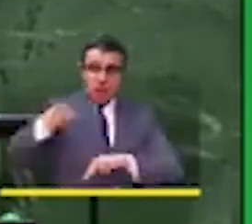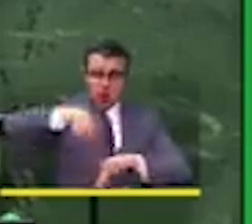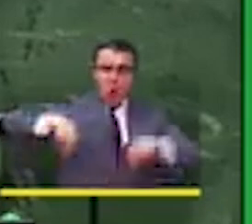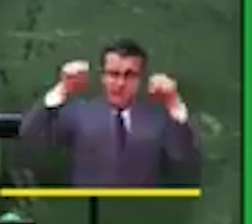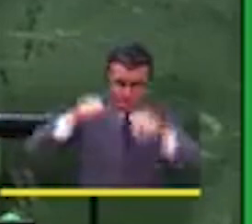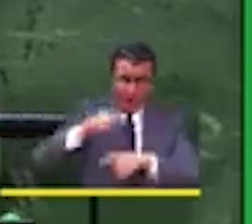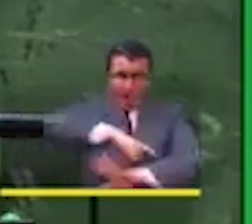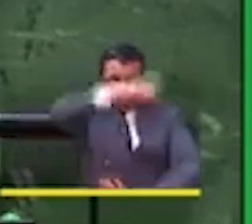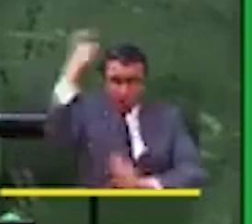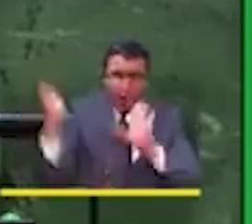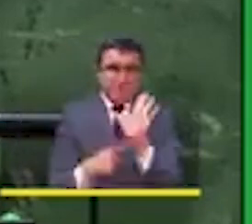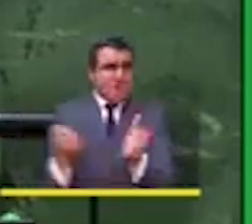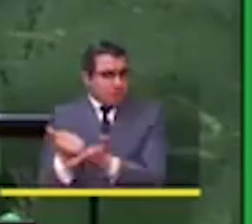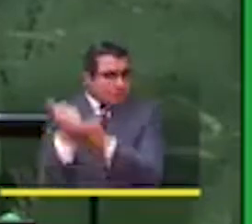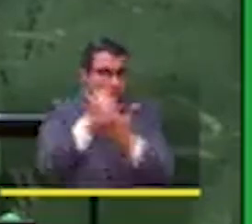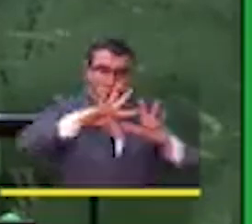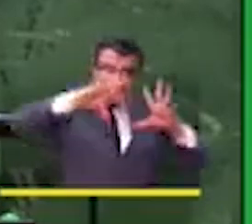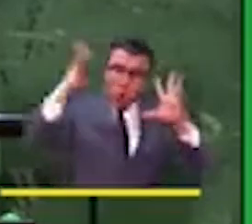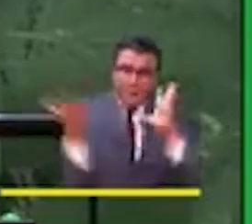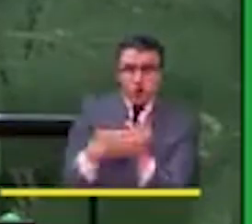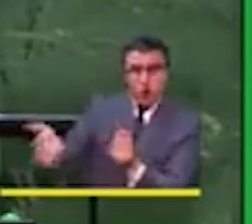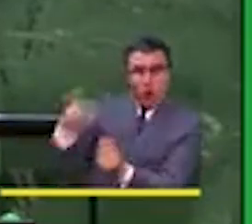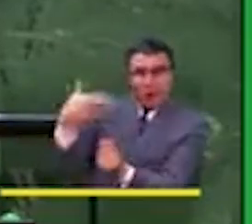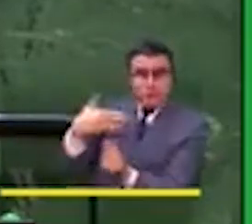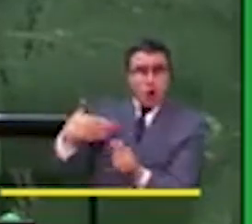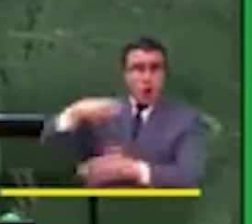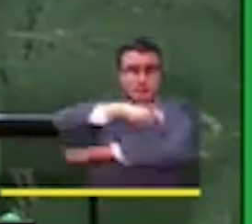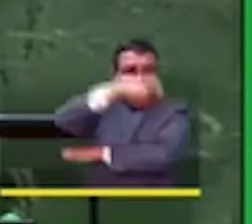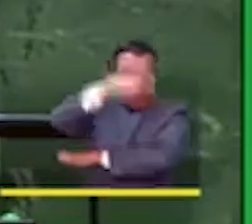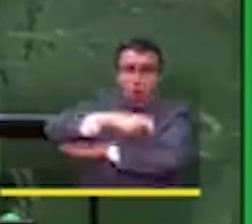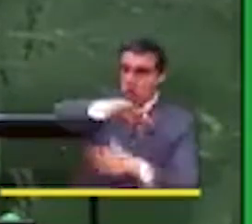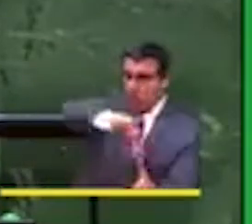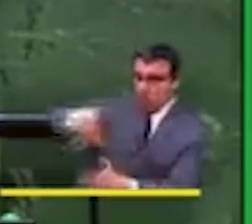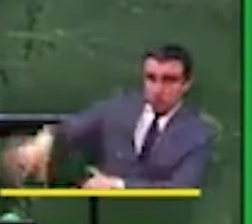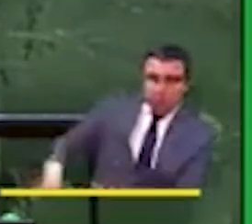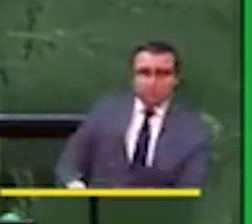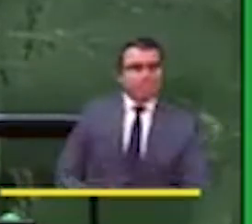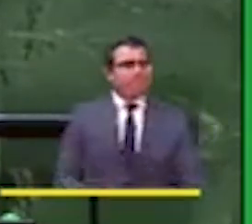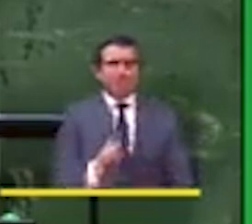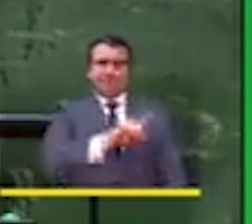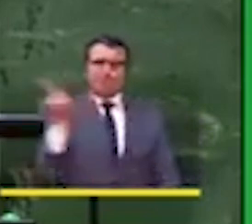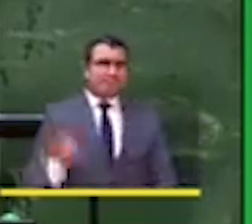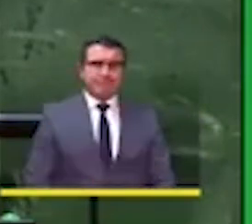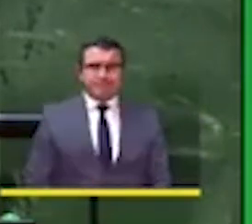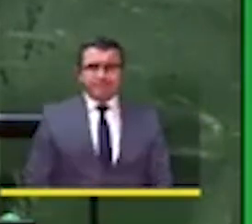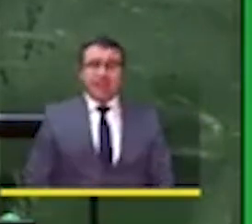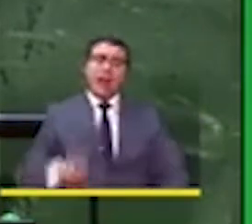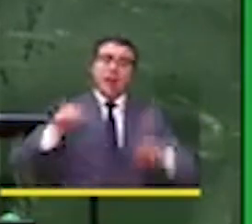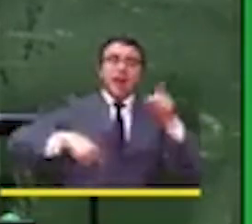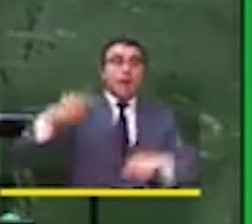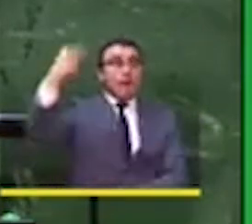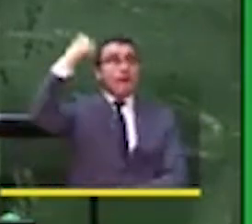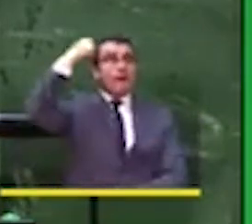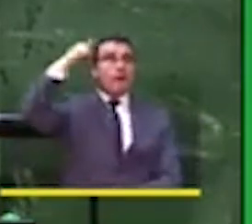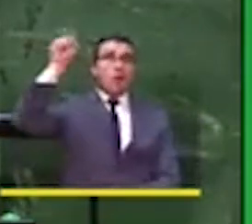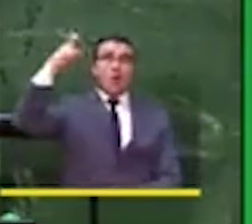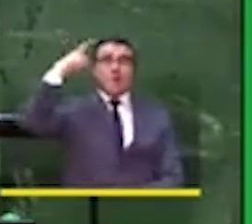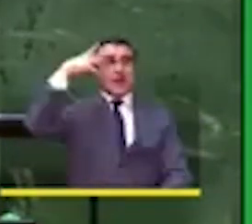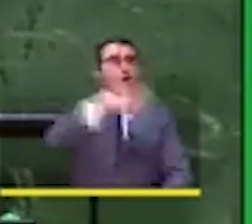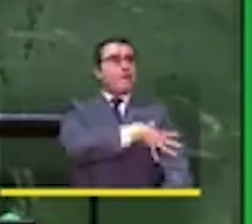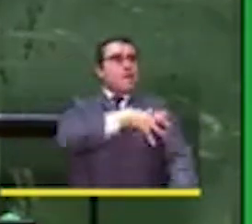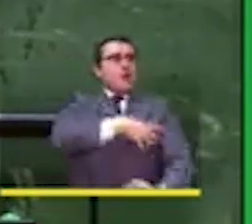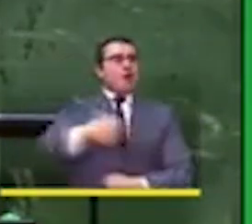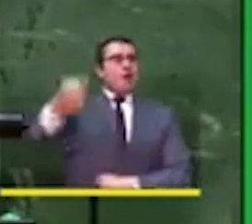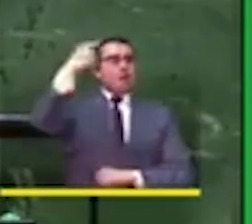la descarbonización de todo el mundo. Se equivocan quienes desde los gobiernos y el poder aún creen que la